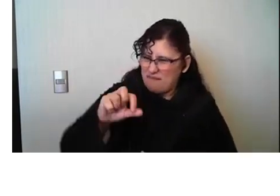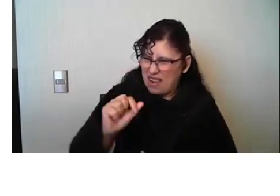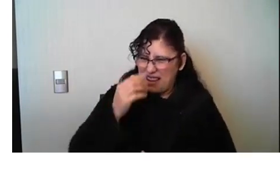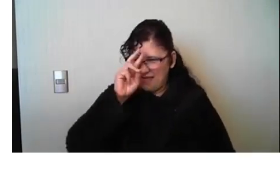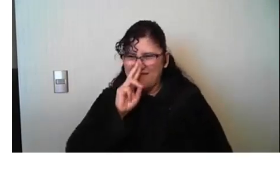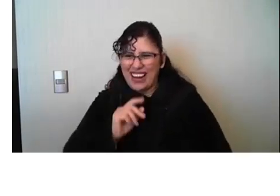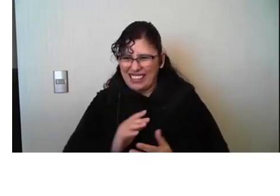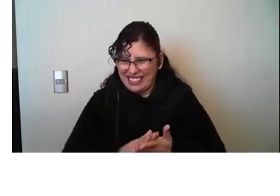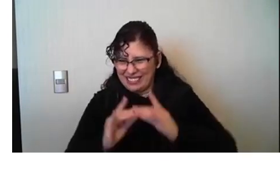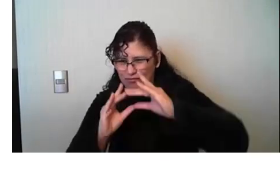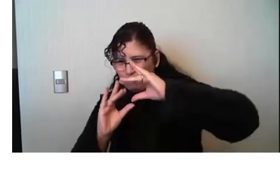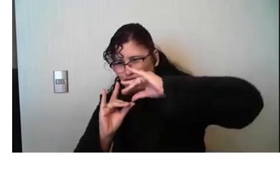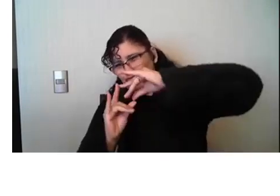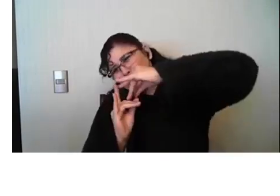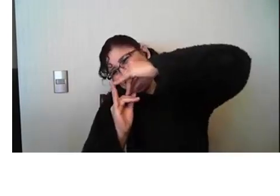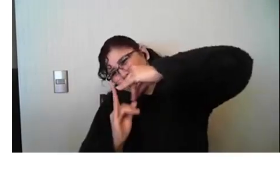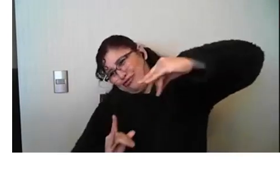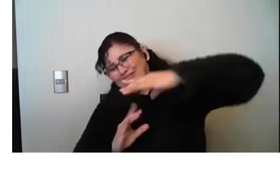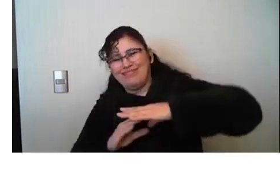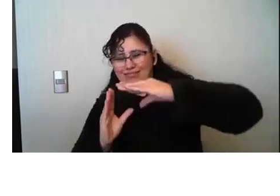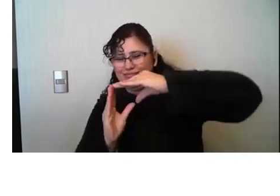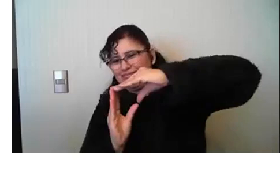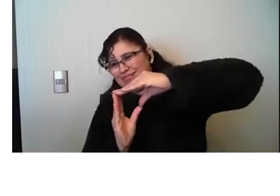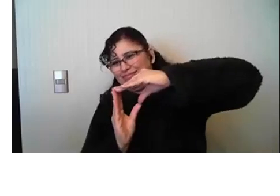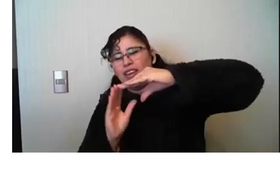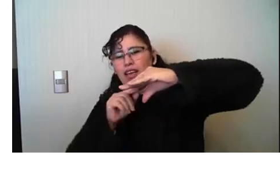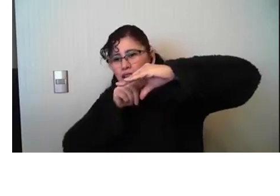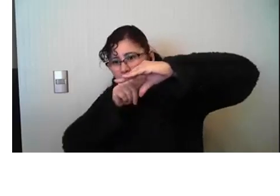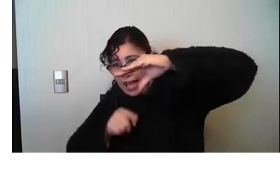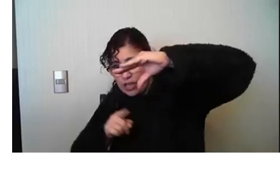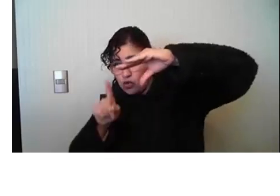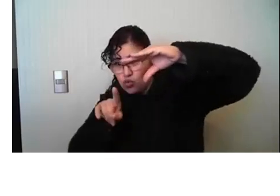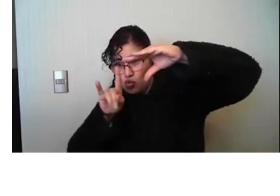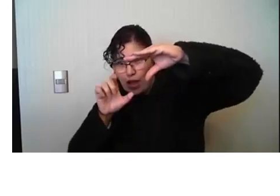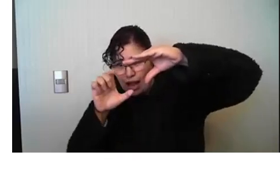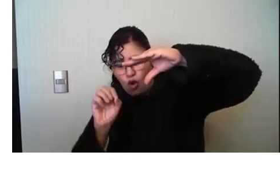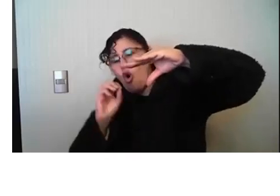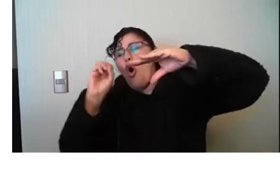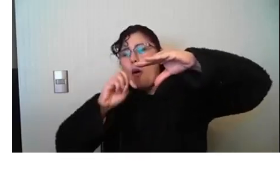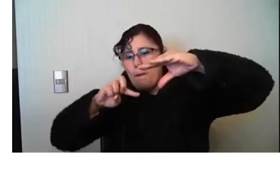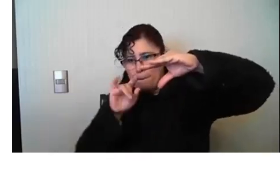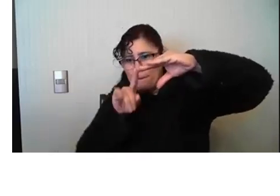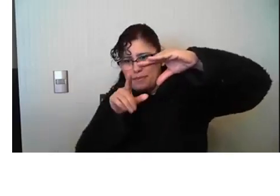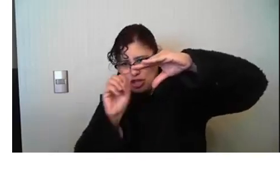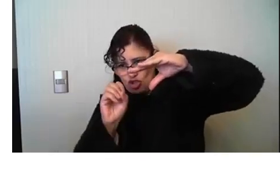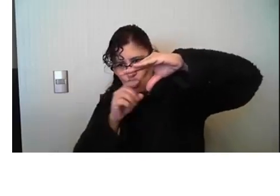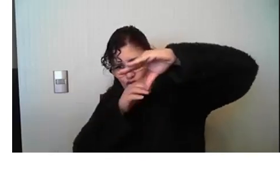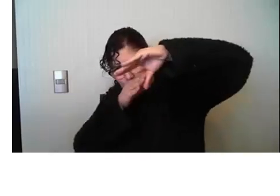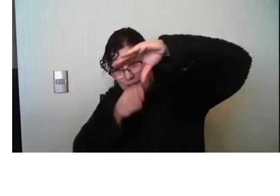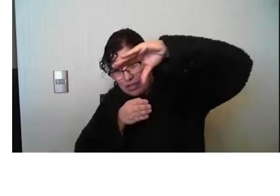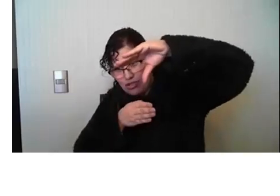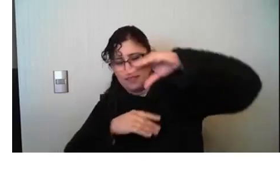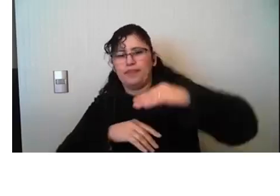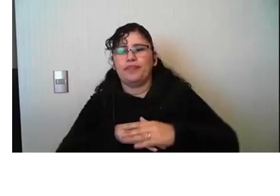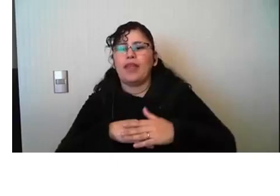ustedes lo inclinan, digamos, un poco. Y tras de esto está nuestro cerebelo, que aquí